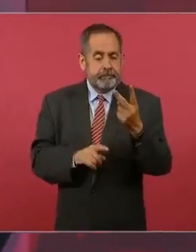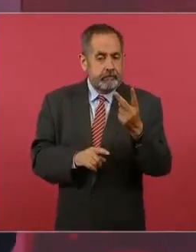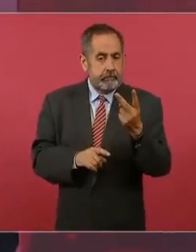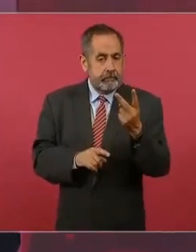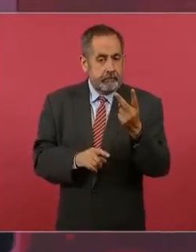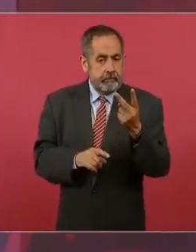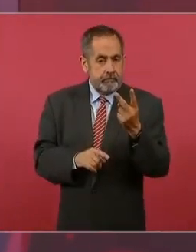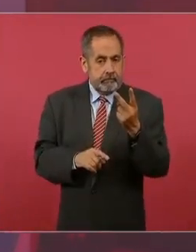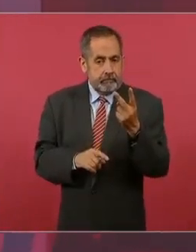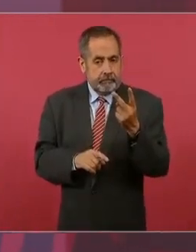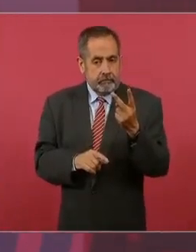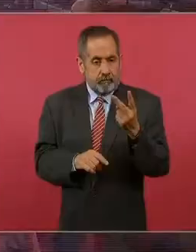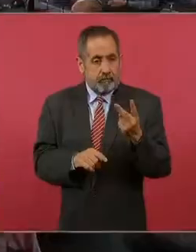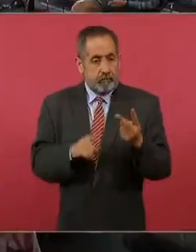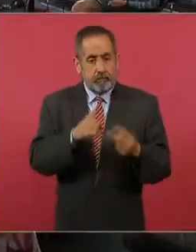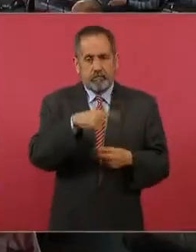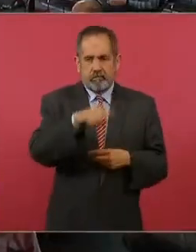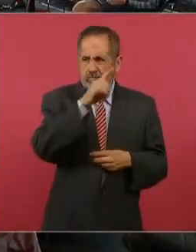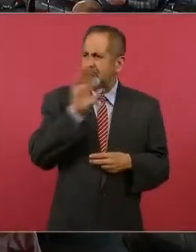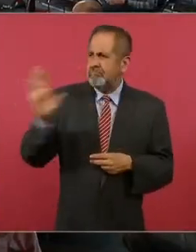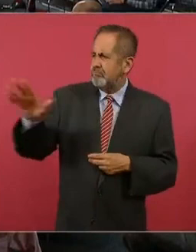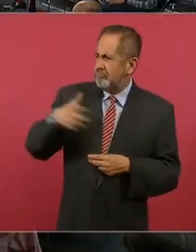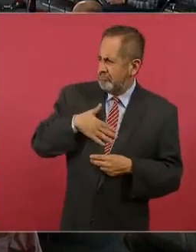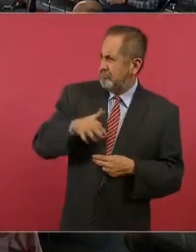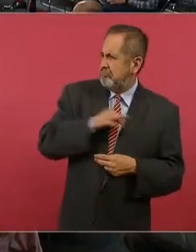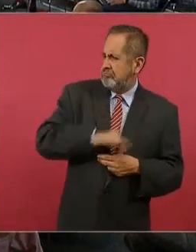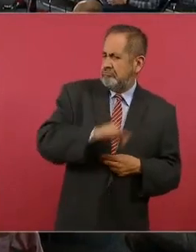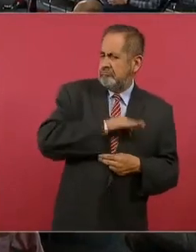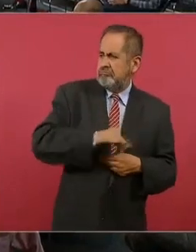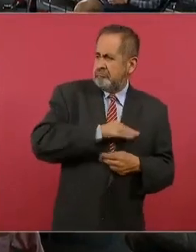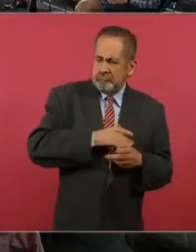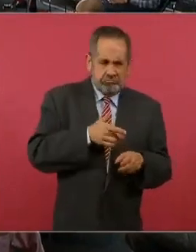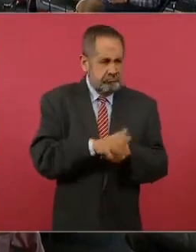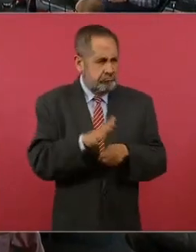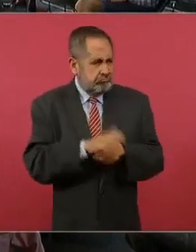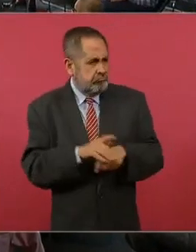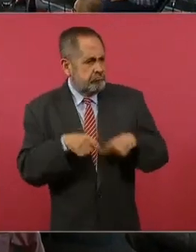es que consideran que ellos pueden ofrecer